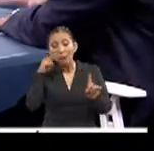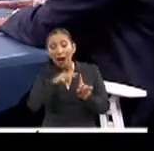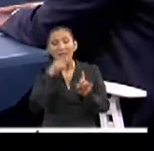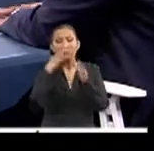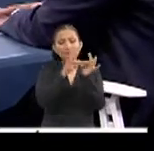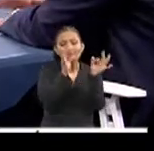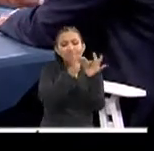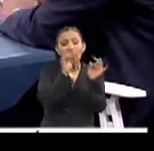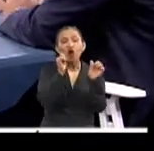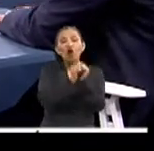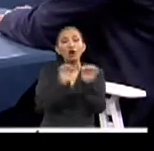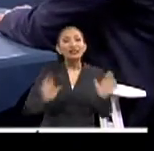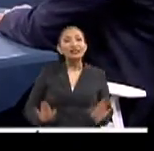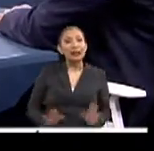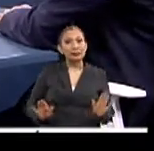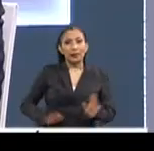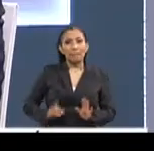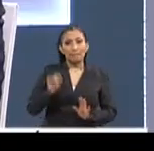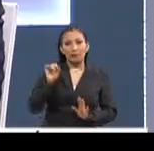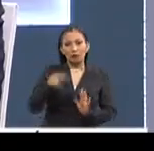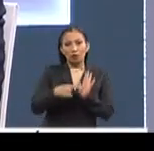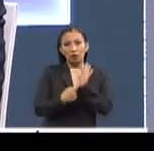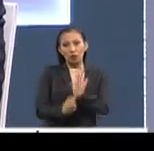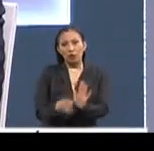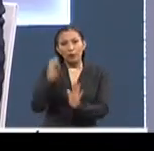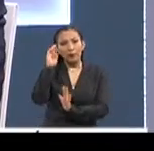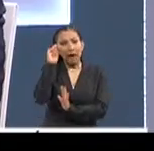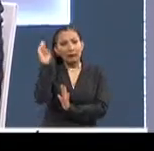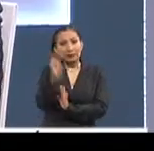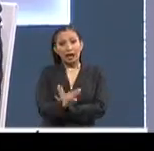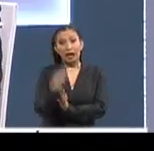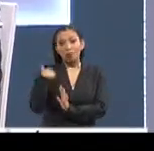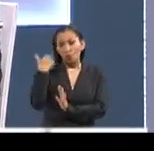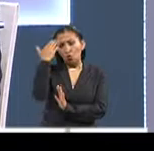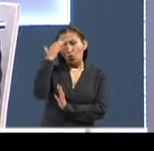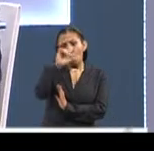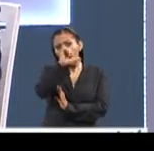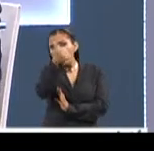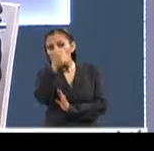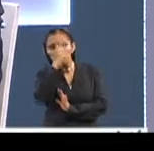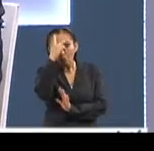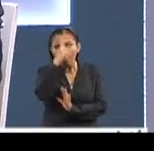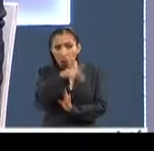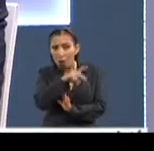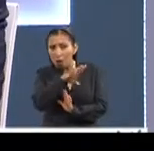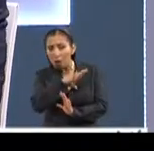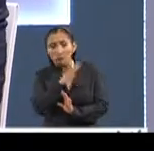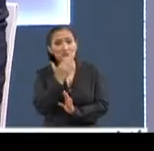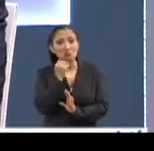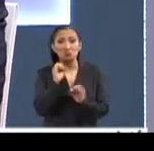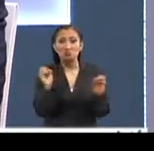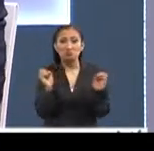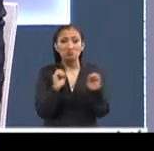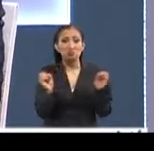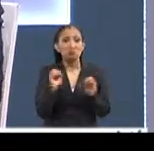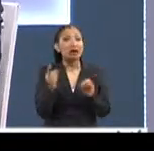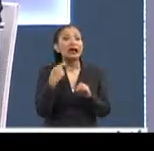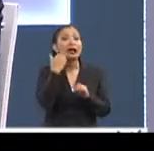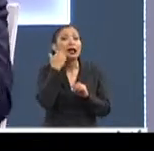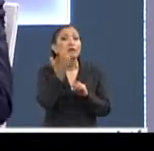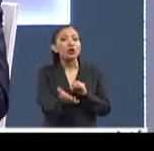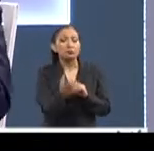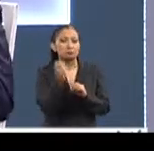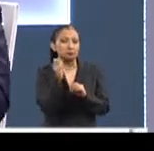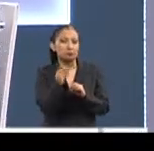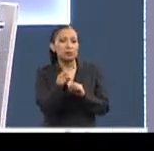teórica. Con las características que estamos presentando hoy la maestría, no conocemos ninguna a nivel nacional. Esto significa que lo que se está buscando